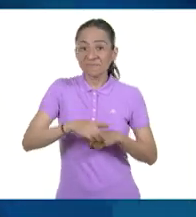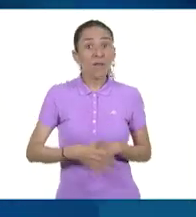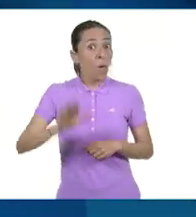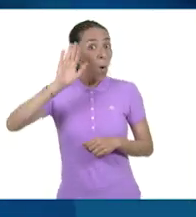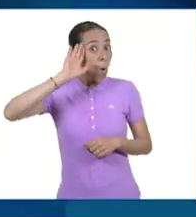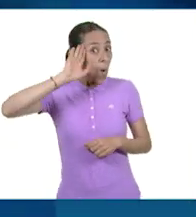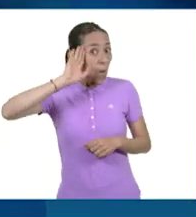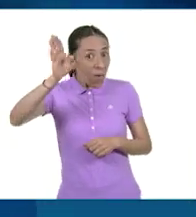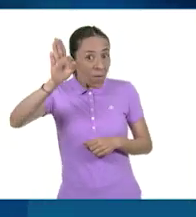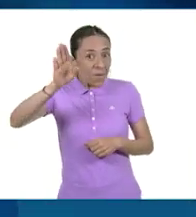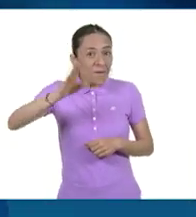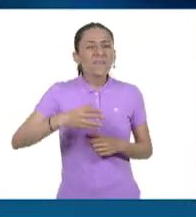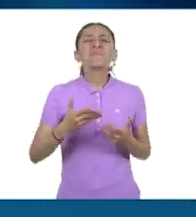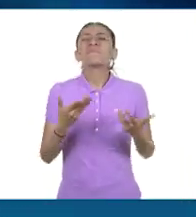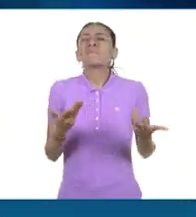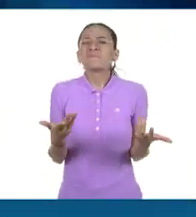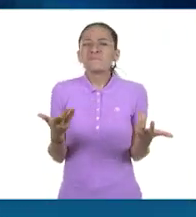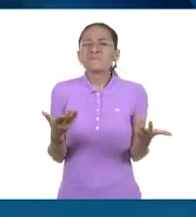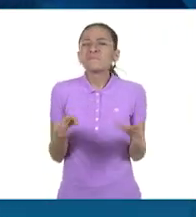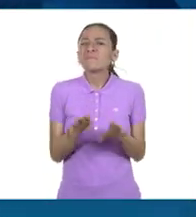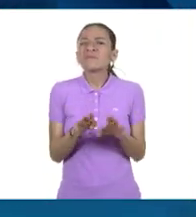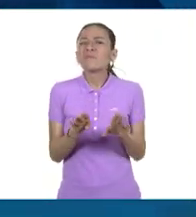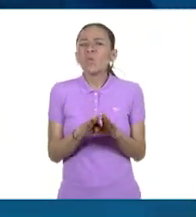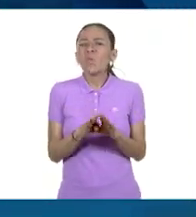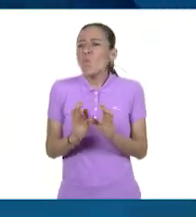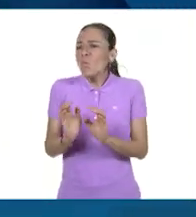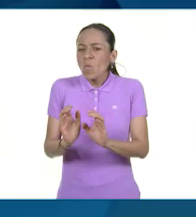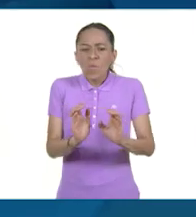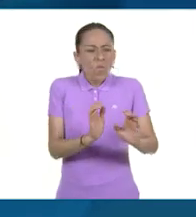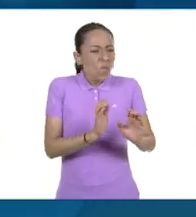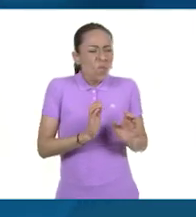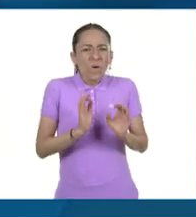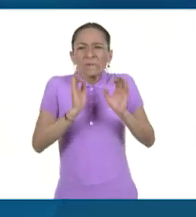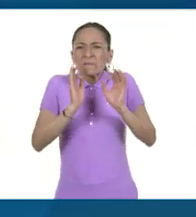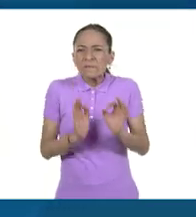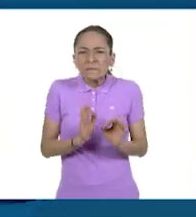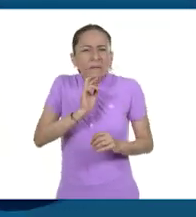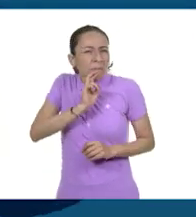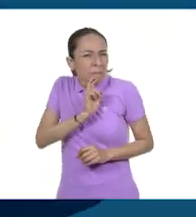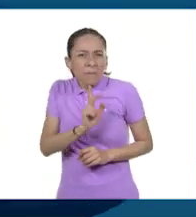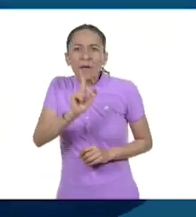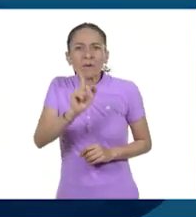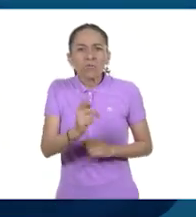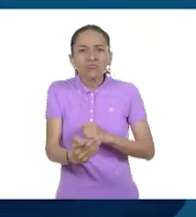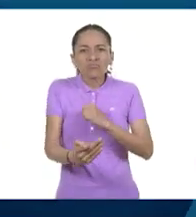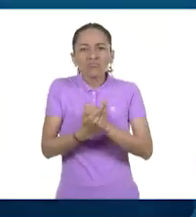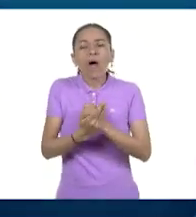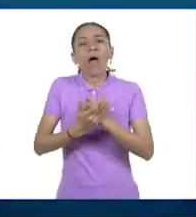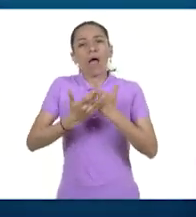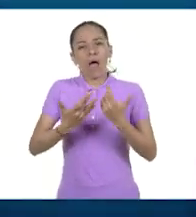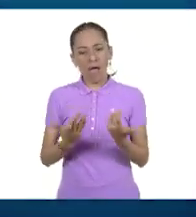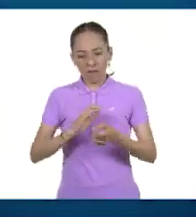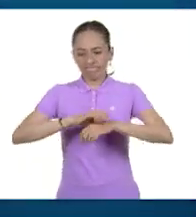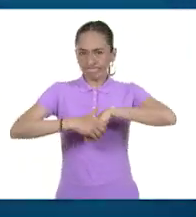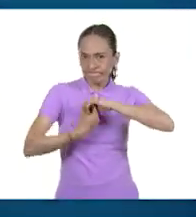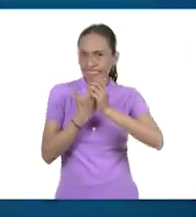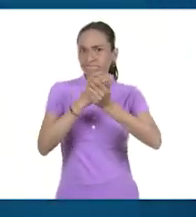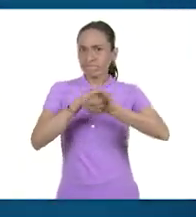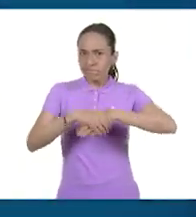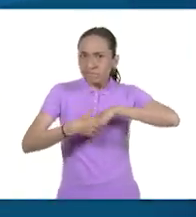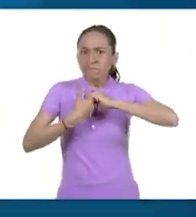¡Hola! La mejor forma de cuidarnos es lavarnos las manos frecuentemente con agua y